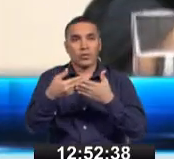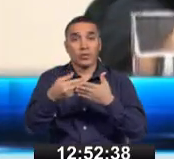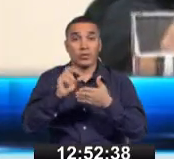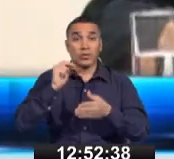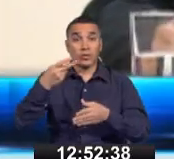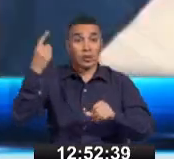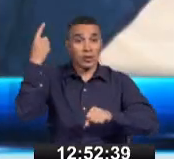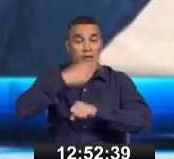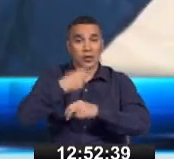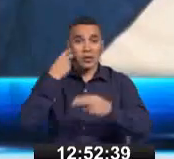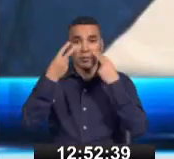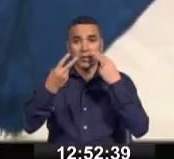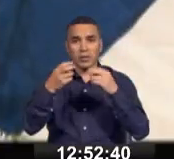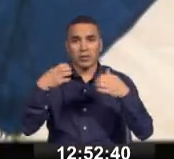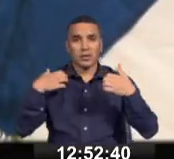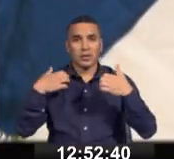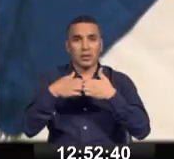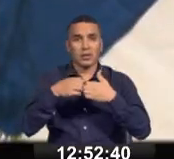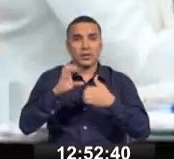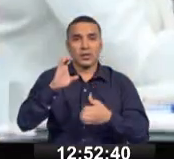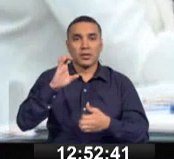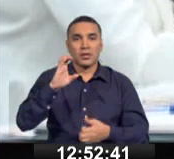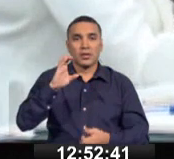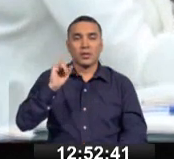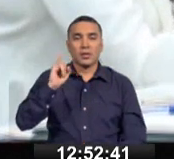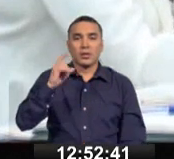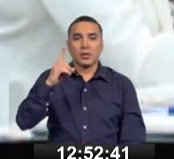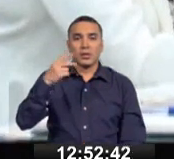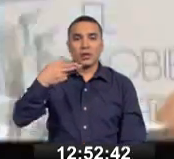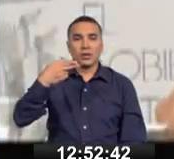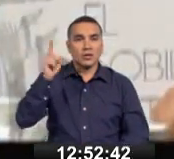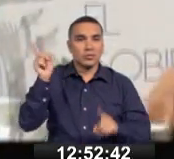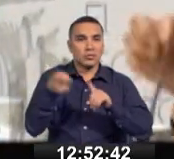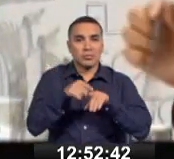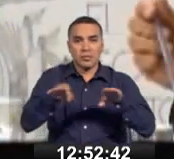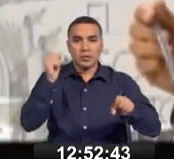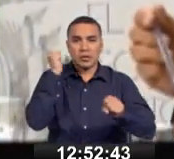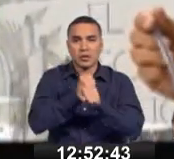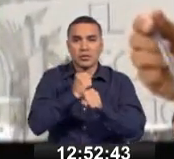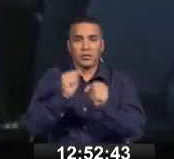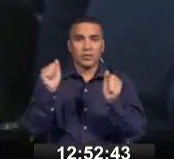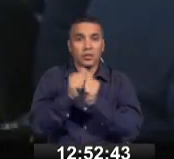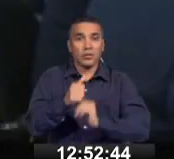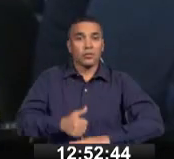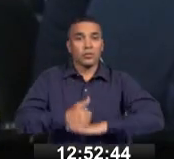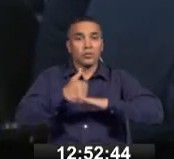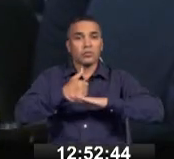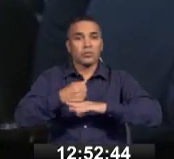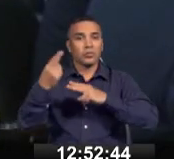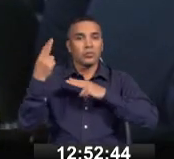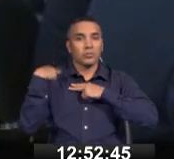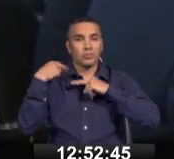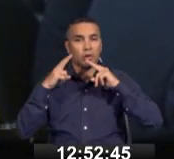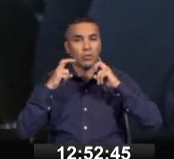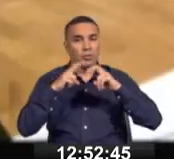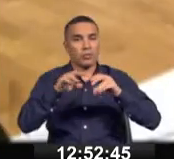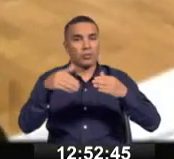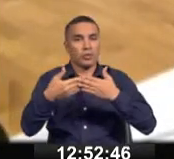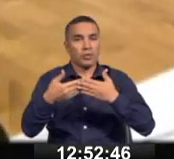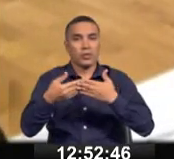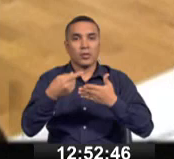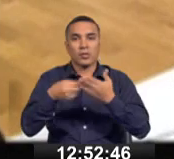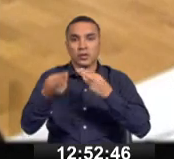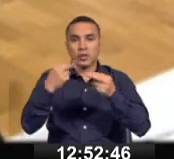segundo día de visita, el equipo de la CIDH encabezó sus primeras mesas de trabajo con autoridades a cargo de la investigación y de